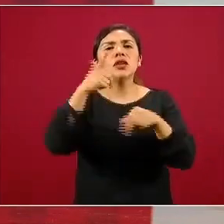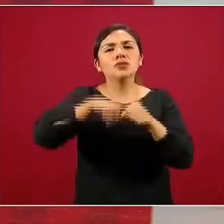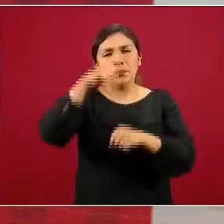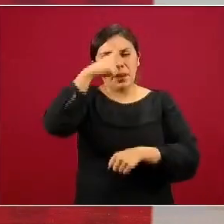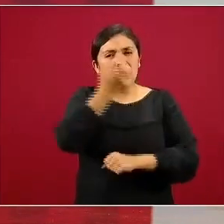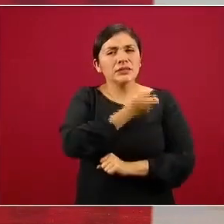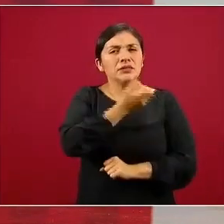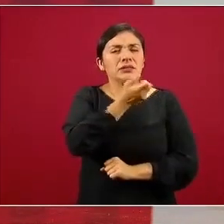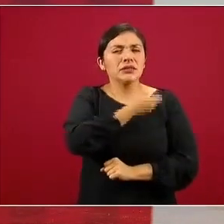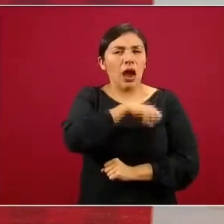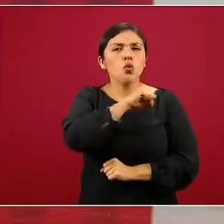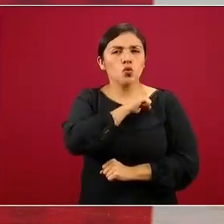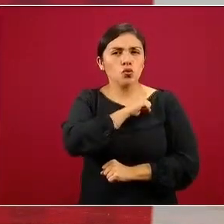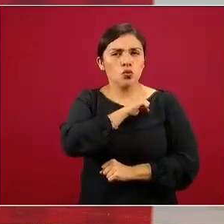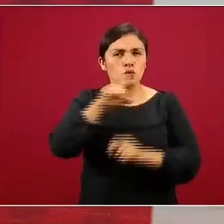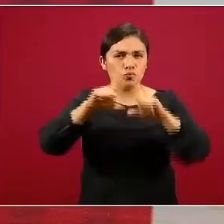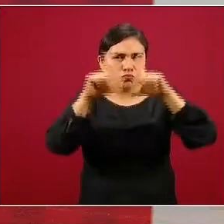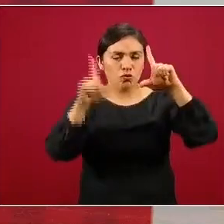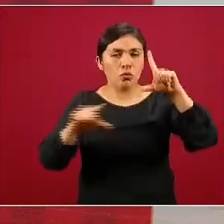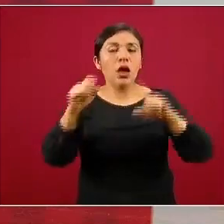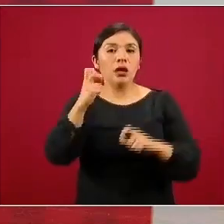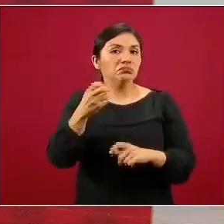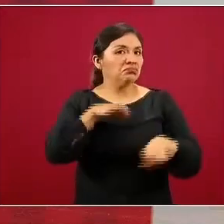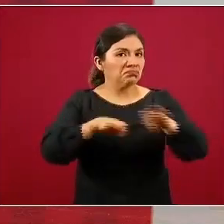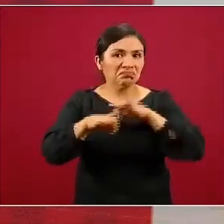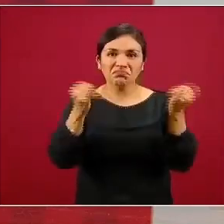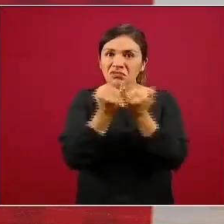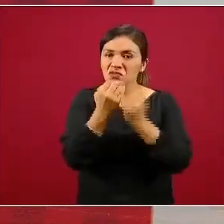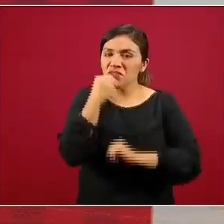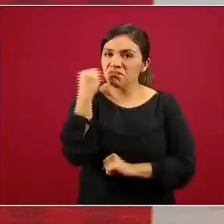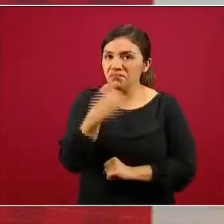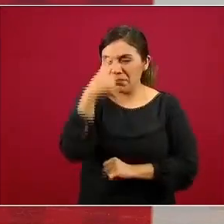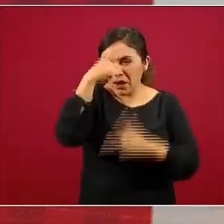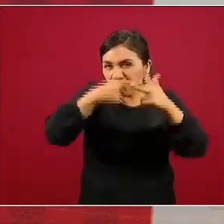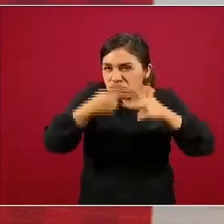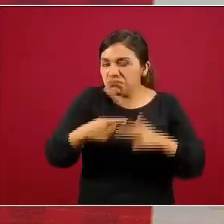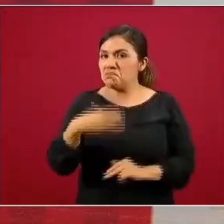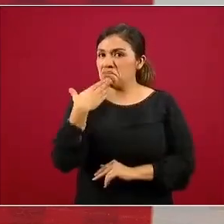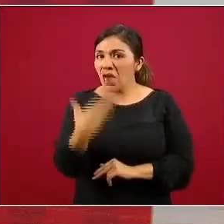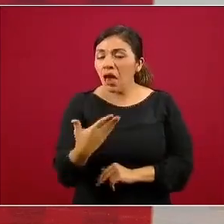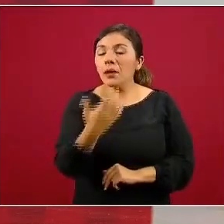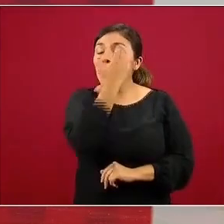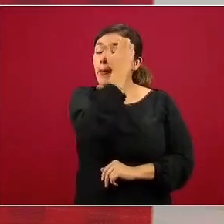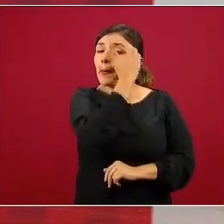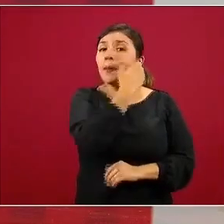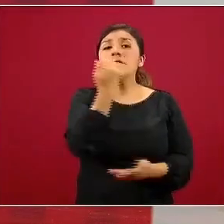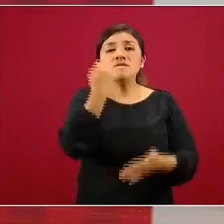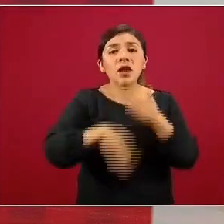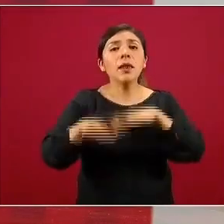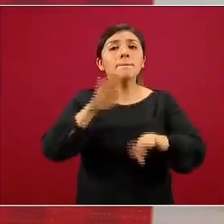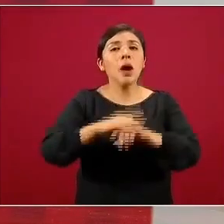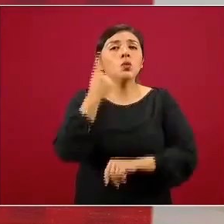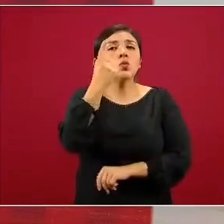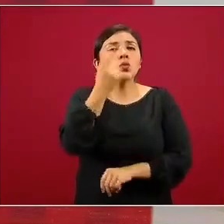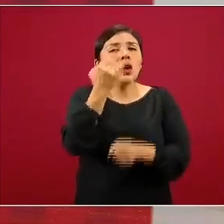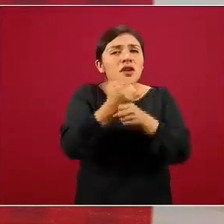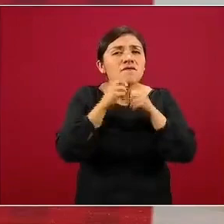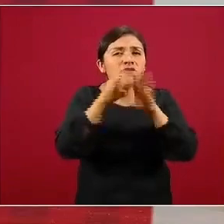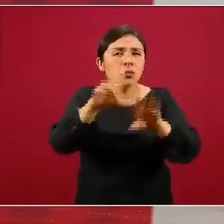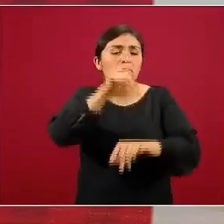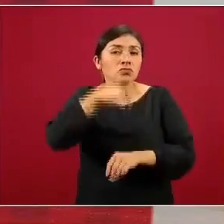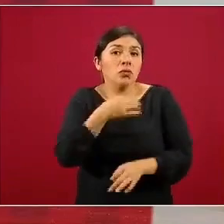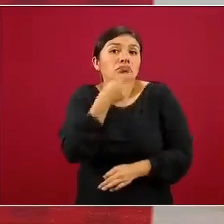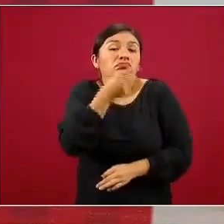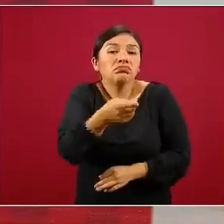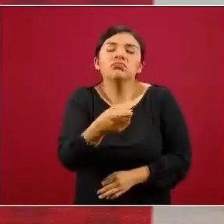formidable en términos técnicos para estas estimaciones. Y todavía no tenemos un dato que podamos